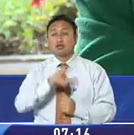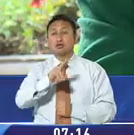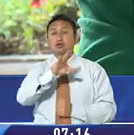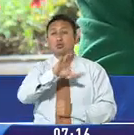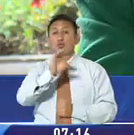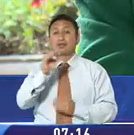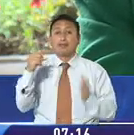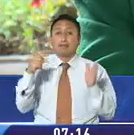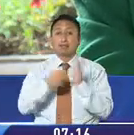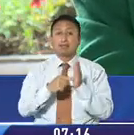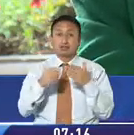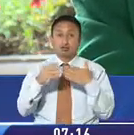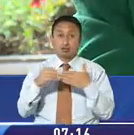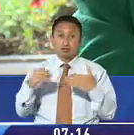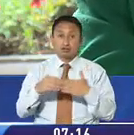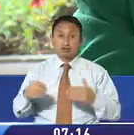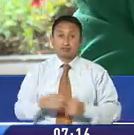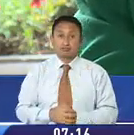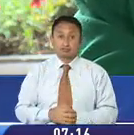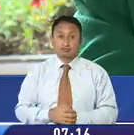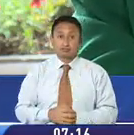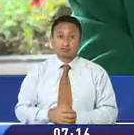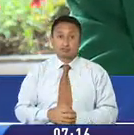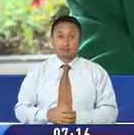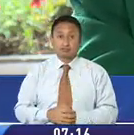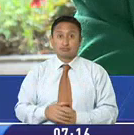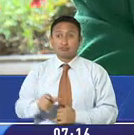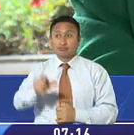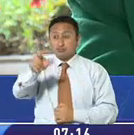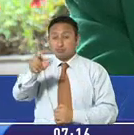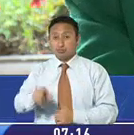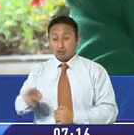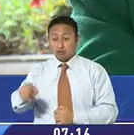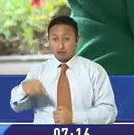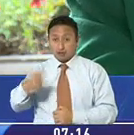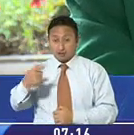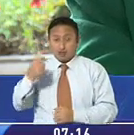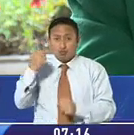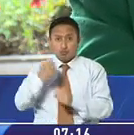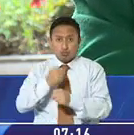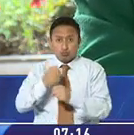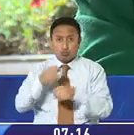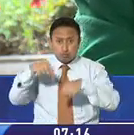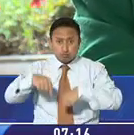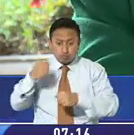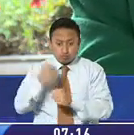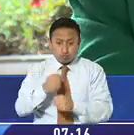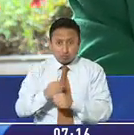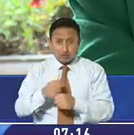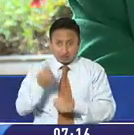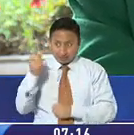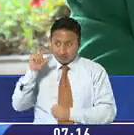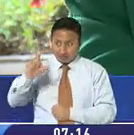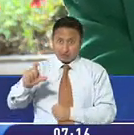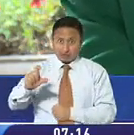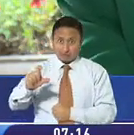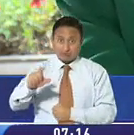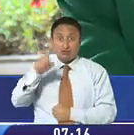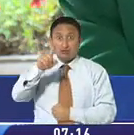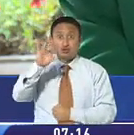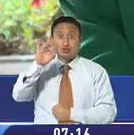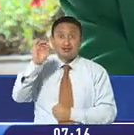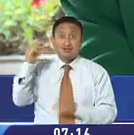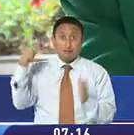dólares. Ningún minero de carácter artesanal, ninguno de ellos tiene 180 mil